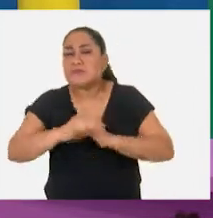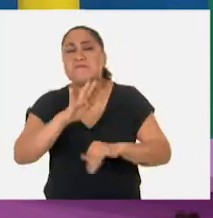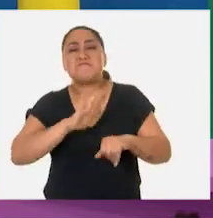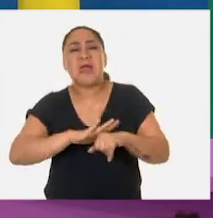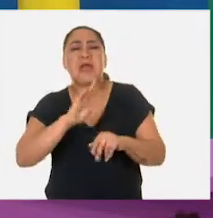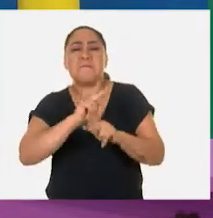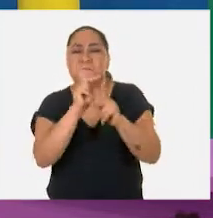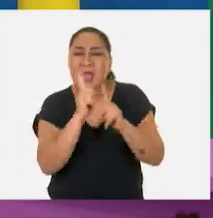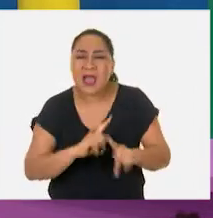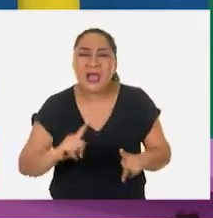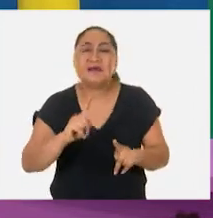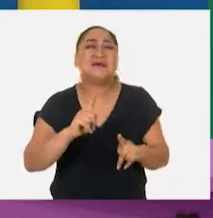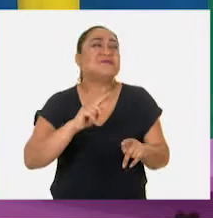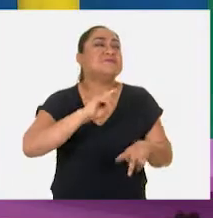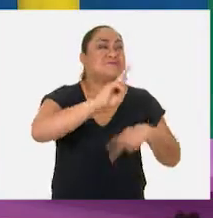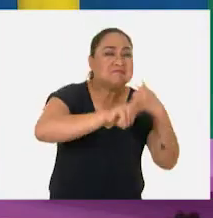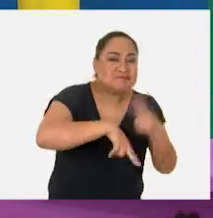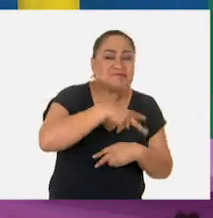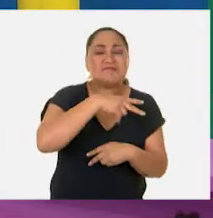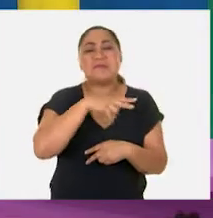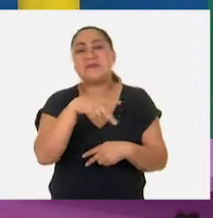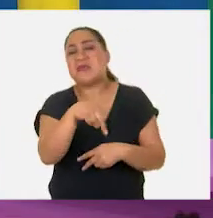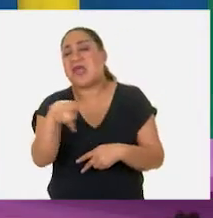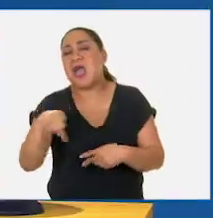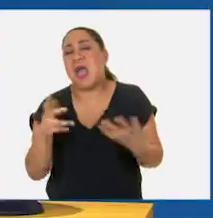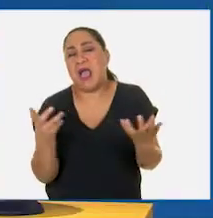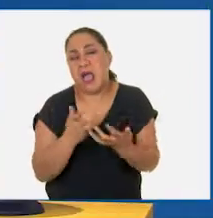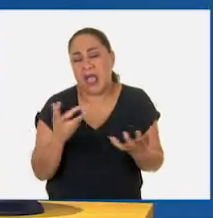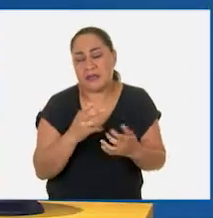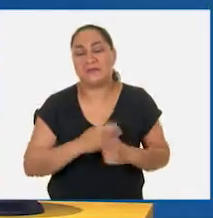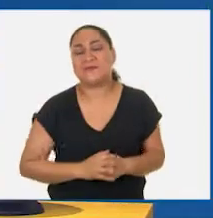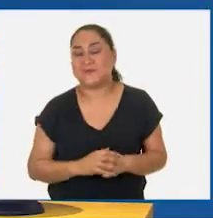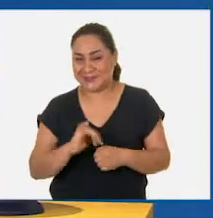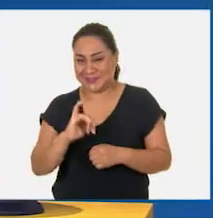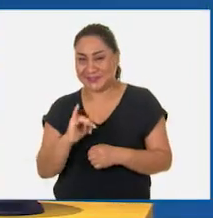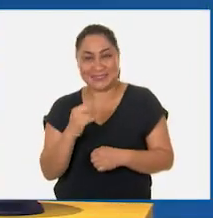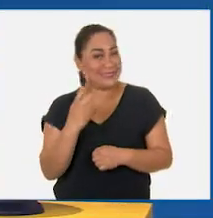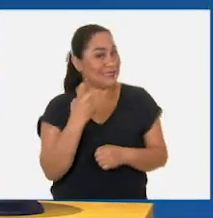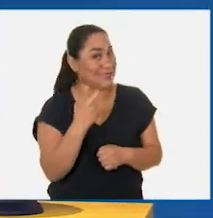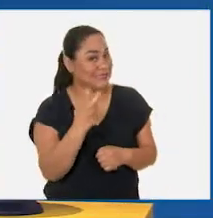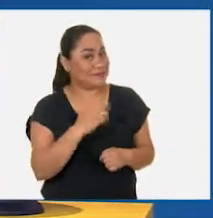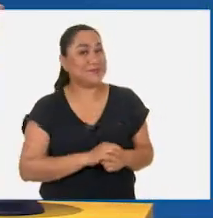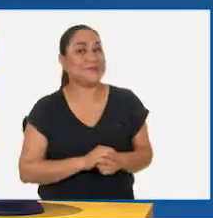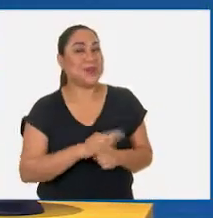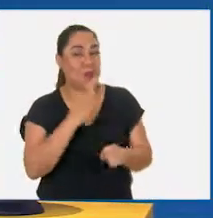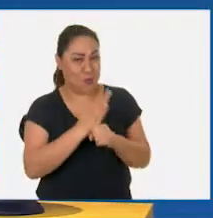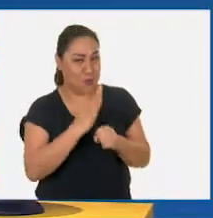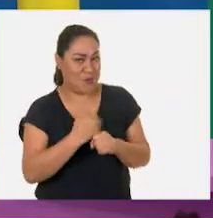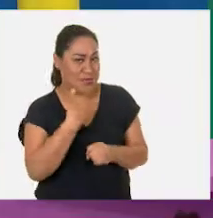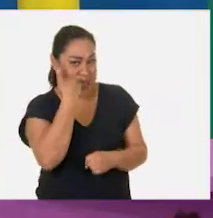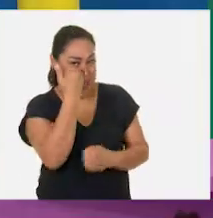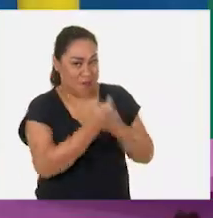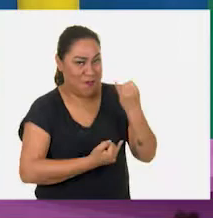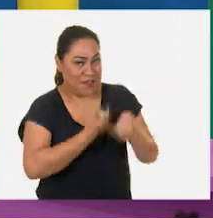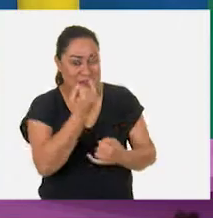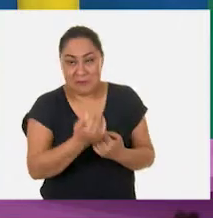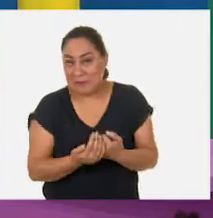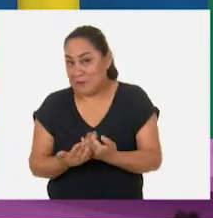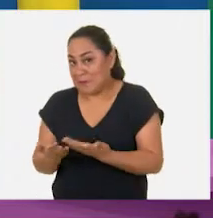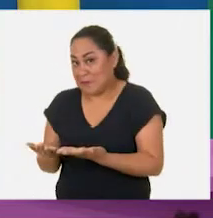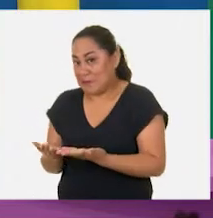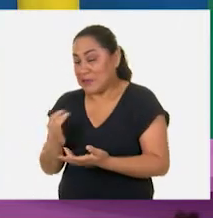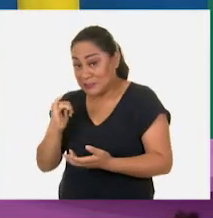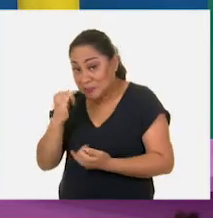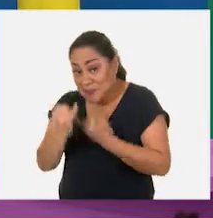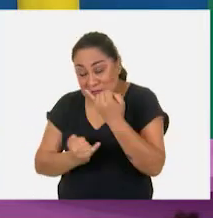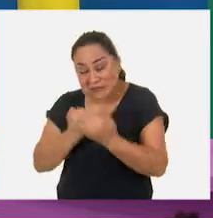donde vayamos o donde nos desarrollemos. Así es, Juan Carlos. Para eso quiero empezar con un juego. ¿Qué te parece? Y muy bien, un juego.